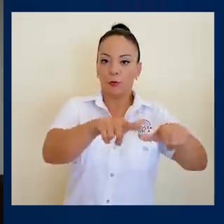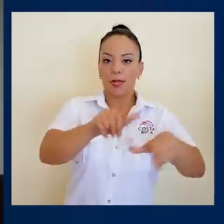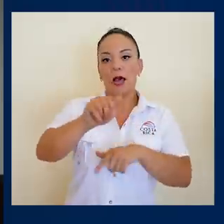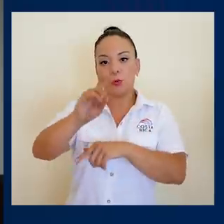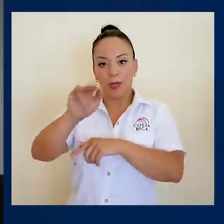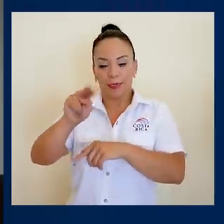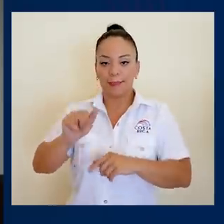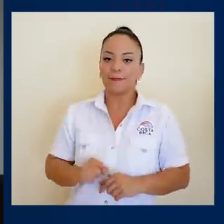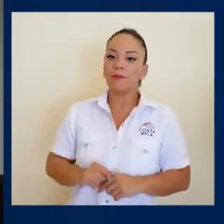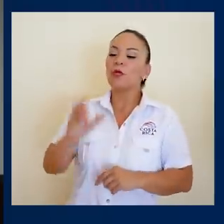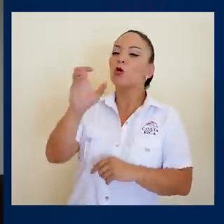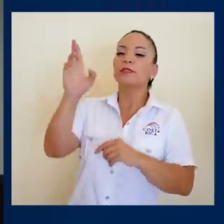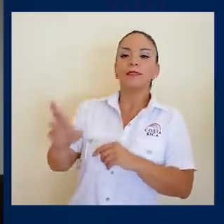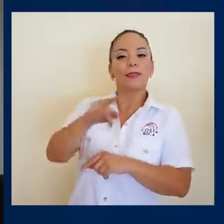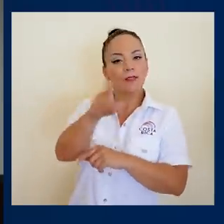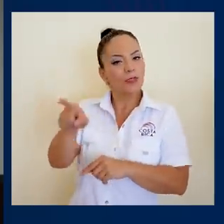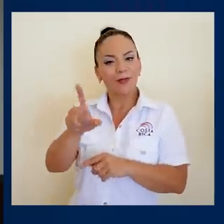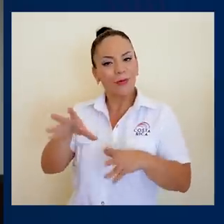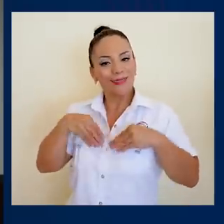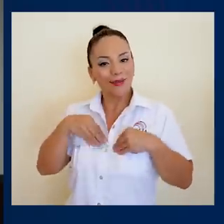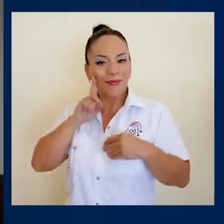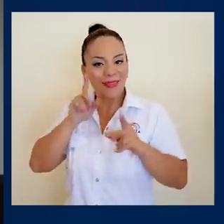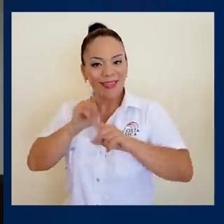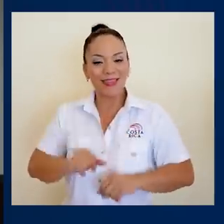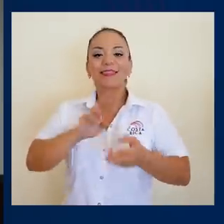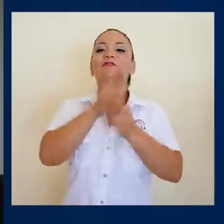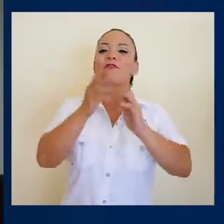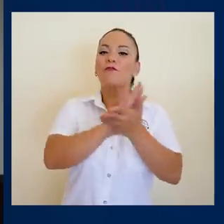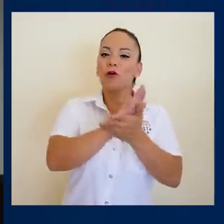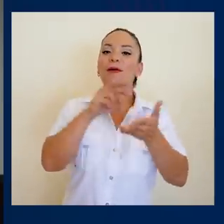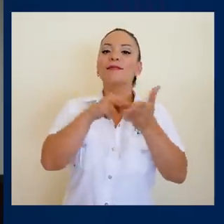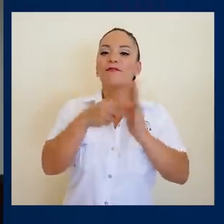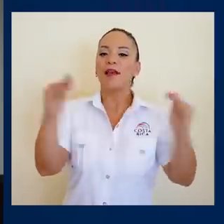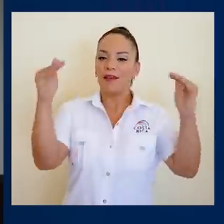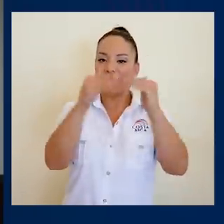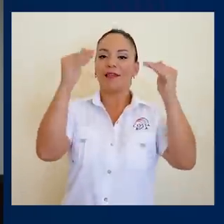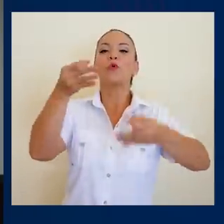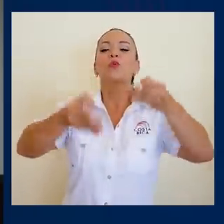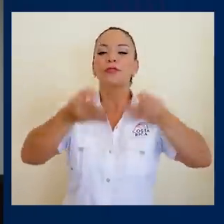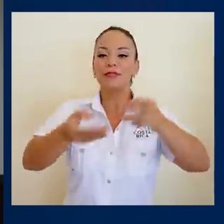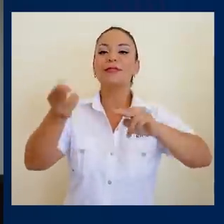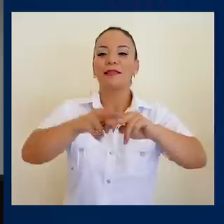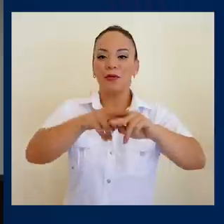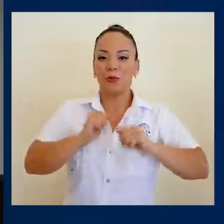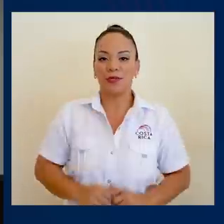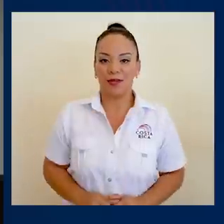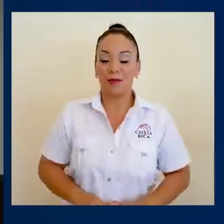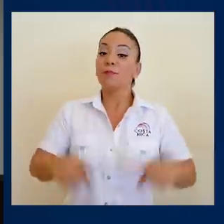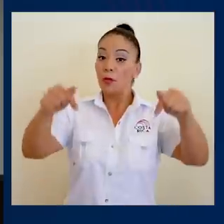aduanas. Costarricenses, no coman cuento. Esta reforma se trata de equidad, de justicia